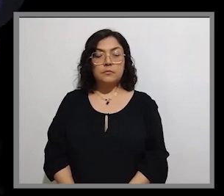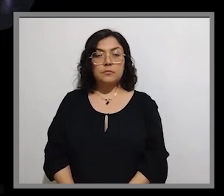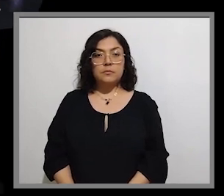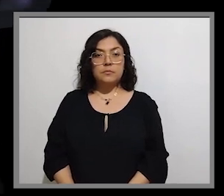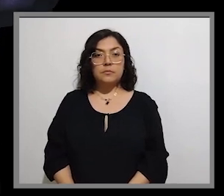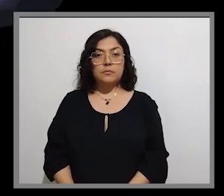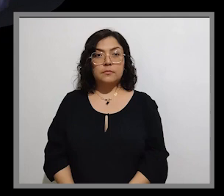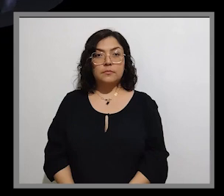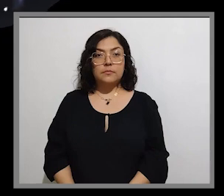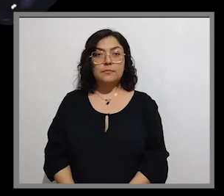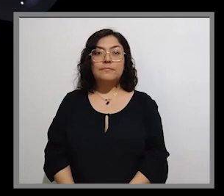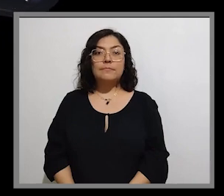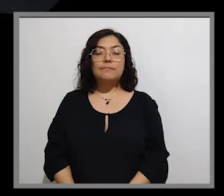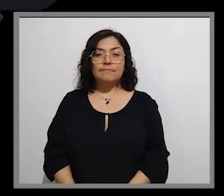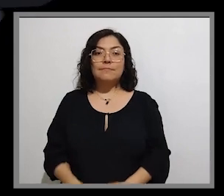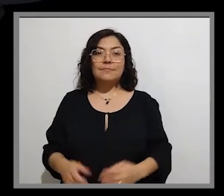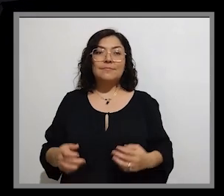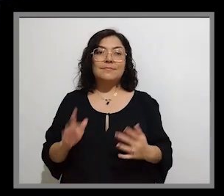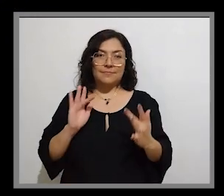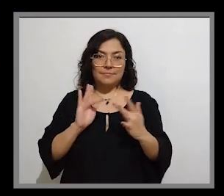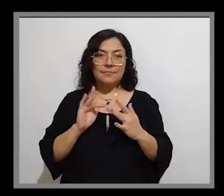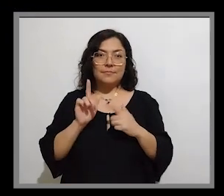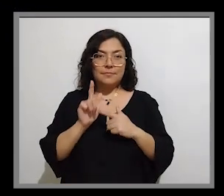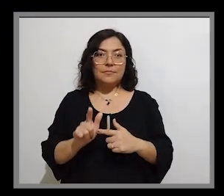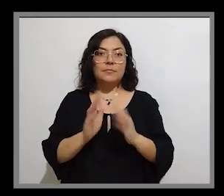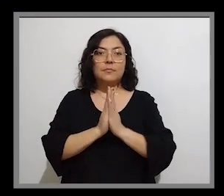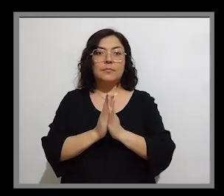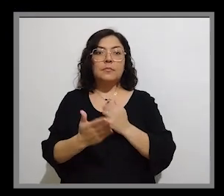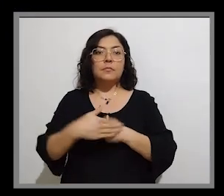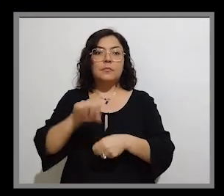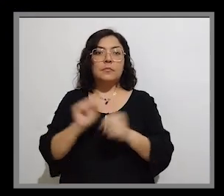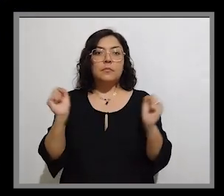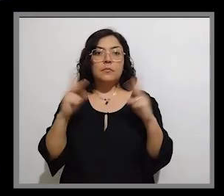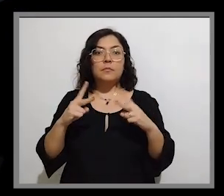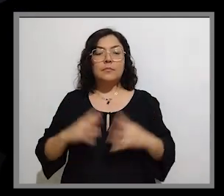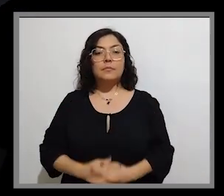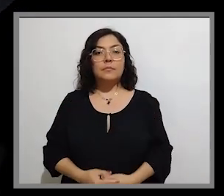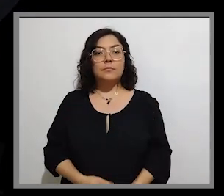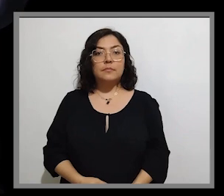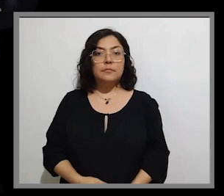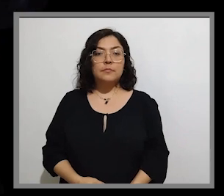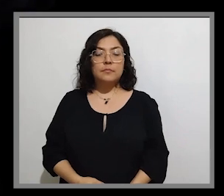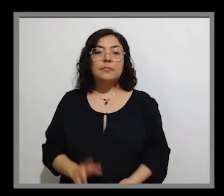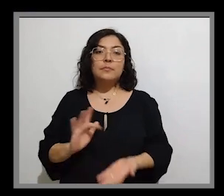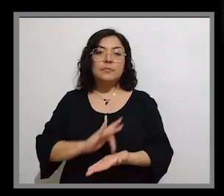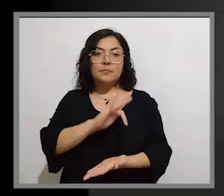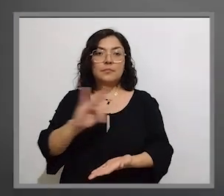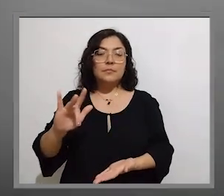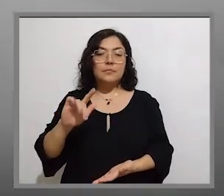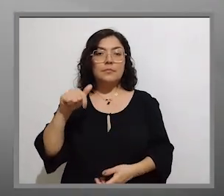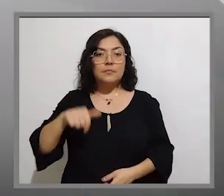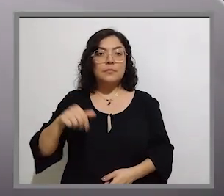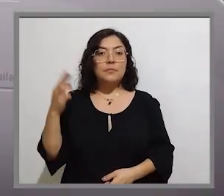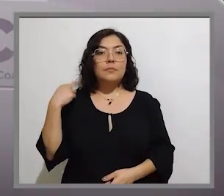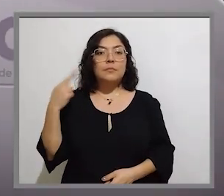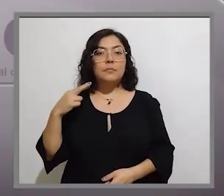programa-radiofónico y en Twitter, laurna-IEC. Queremos tener comunicación con usted. Pásenla muy bien. Hasta la próxima semana. Gracias